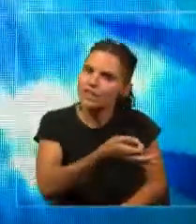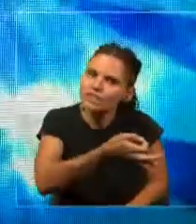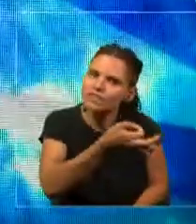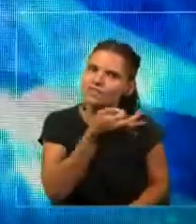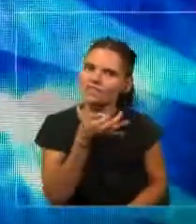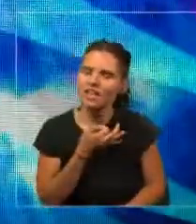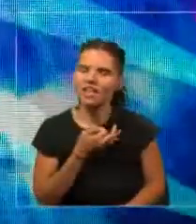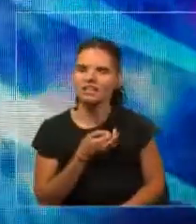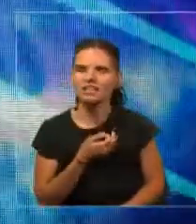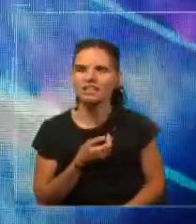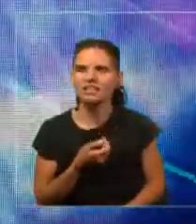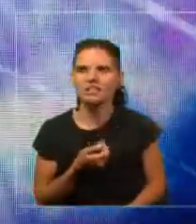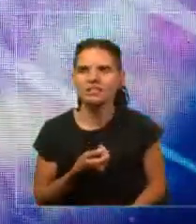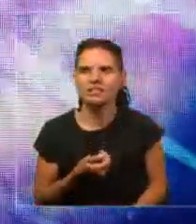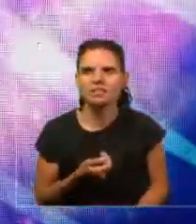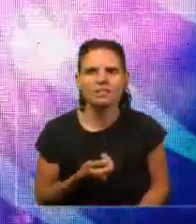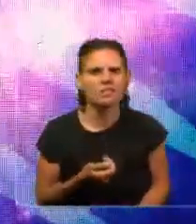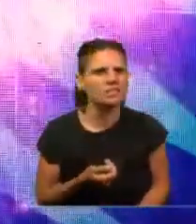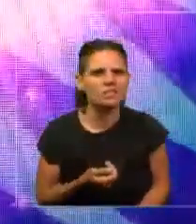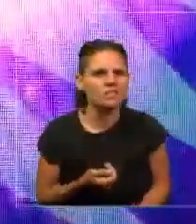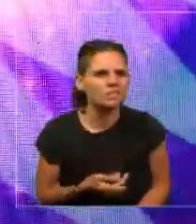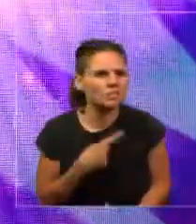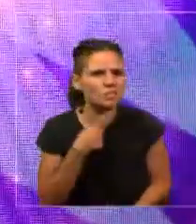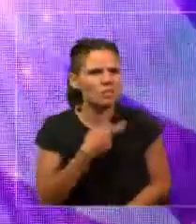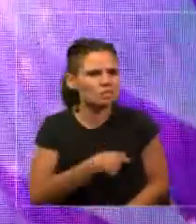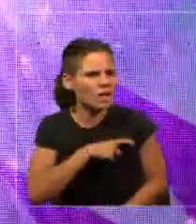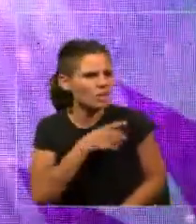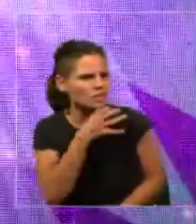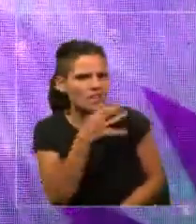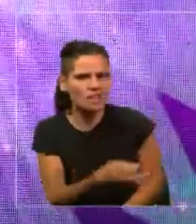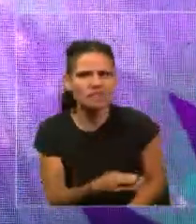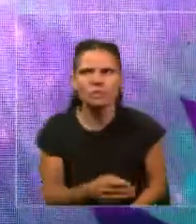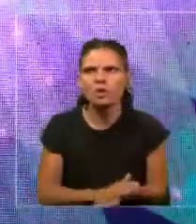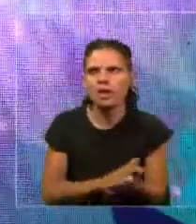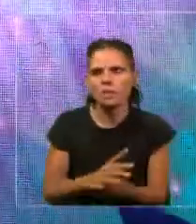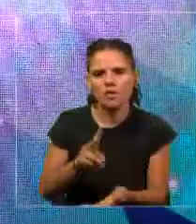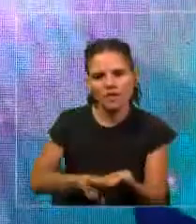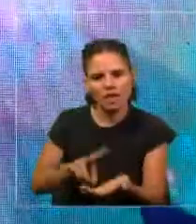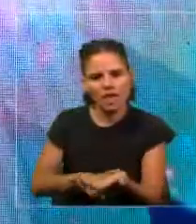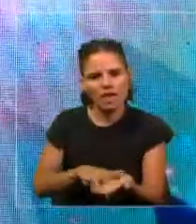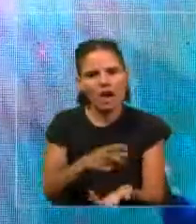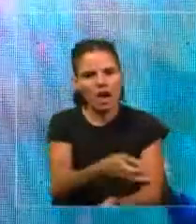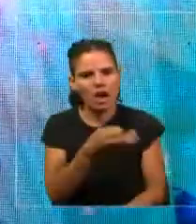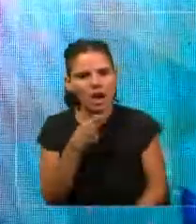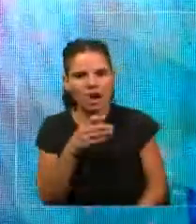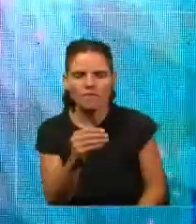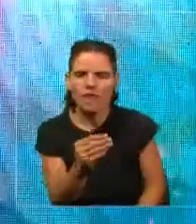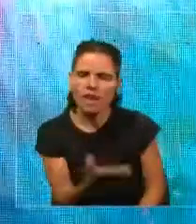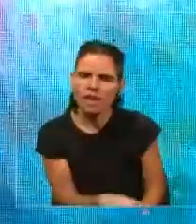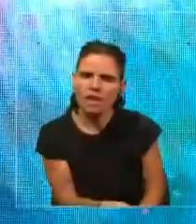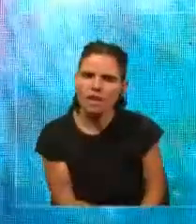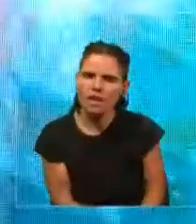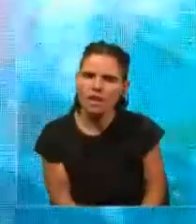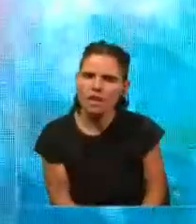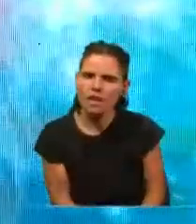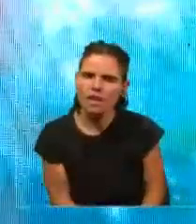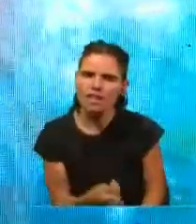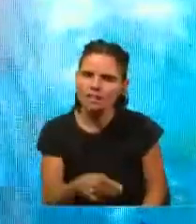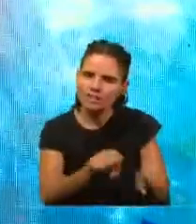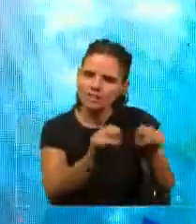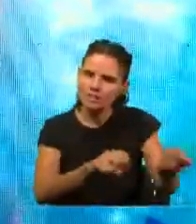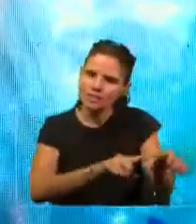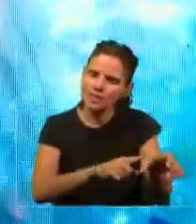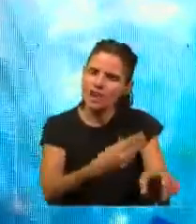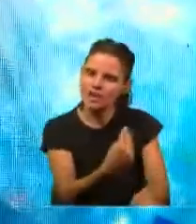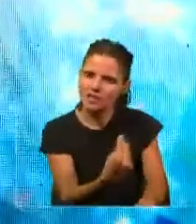no sé cómo se dice en español, cuando nos dice la verdad, ahí los sistemas empiezan a hablar. O sea, ya no se trata de